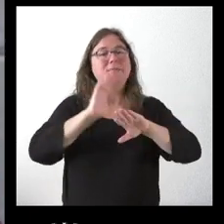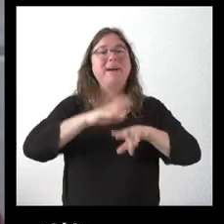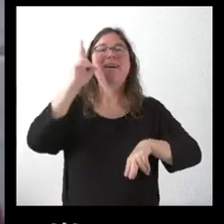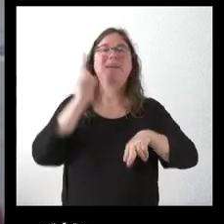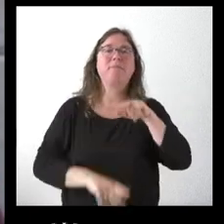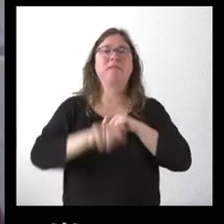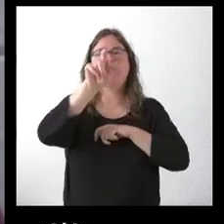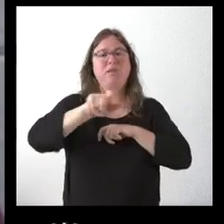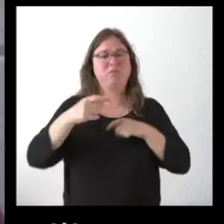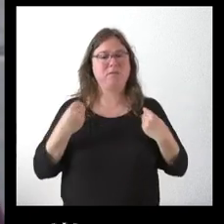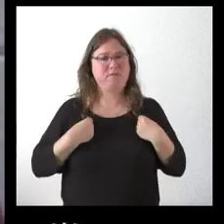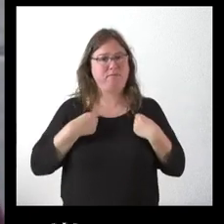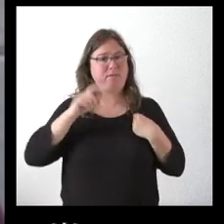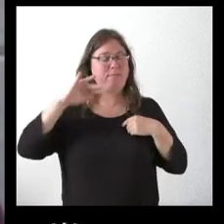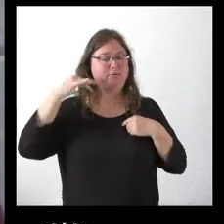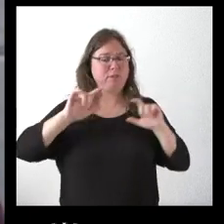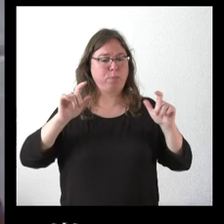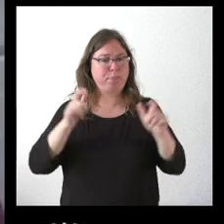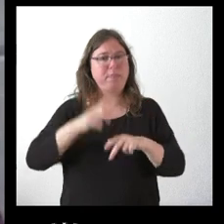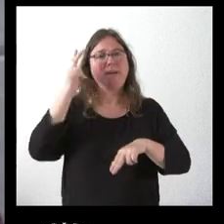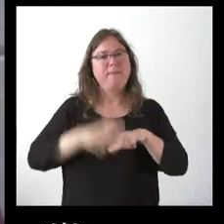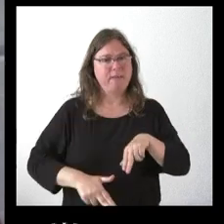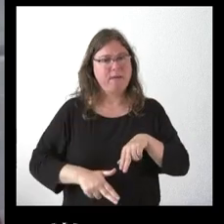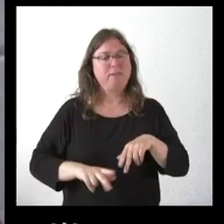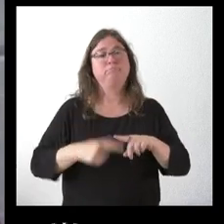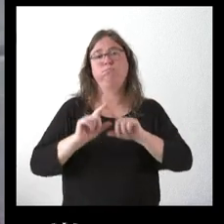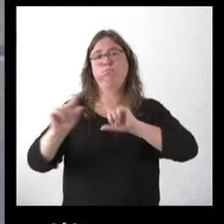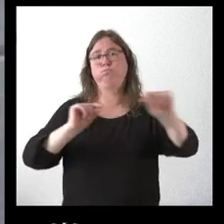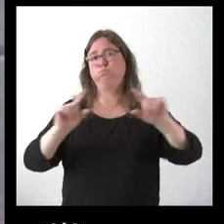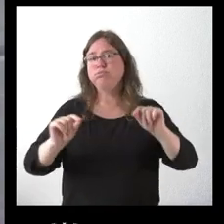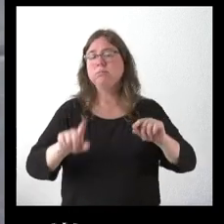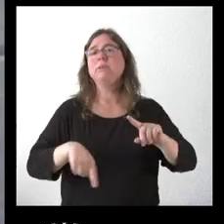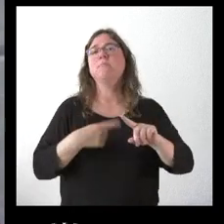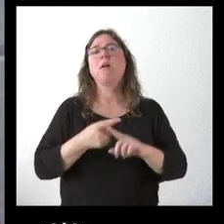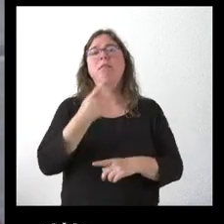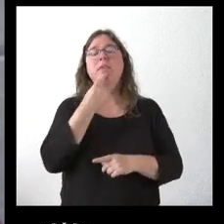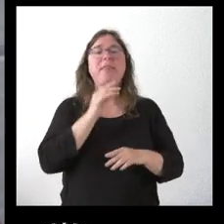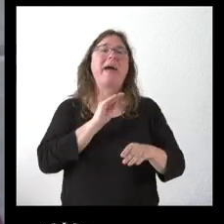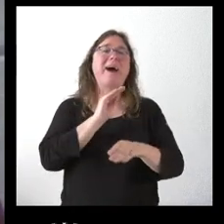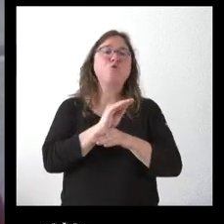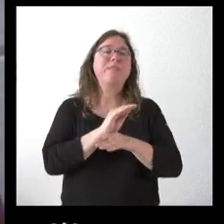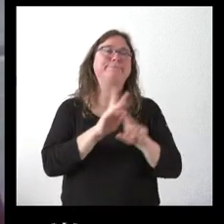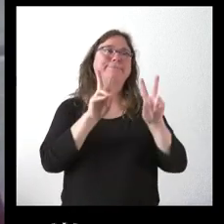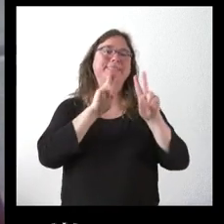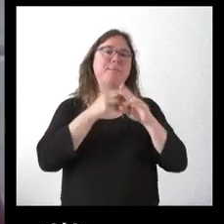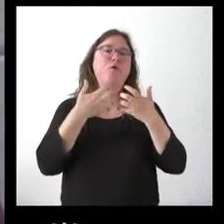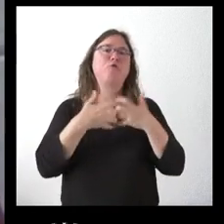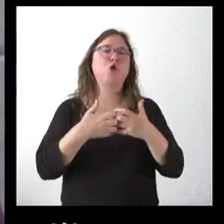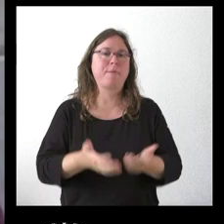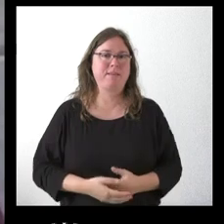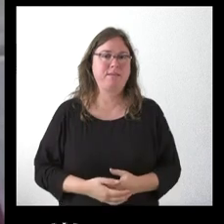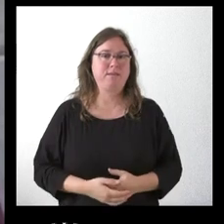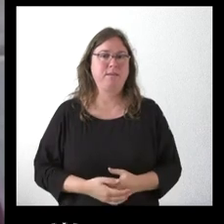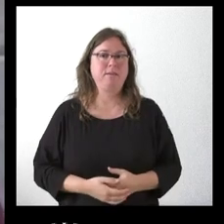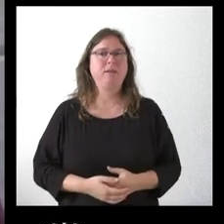Soria, tal y como permiten la Directiva Europea y dentro del marco de estas ayudas al funcionamiento. Y dijo Nicanor